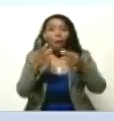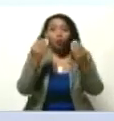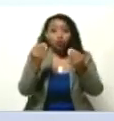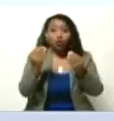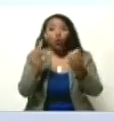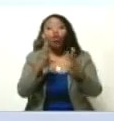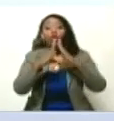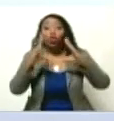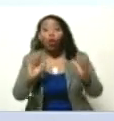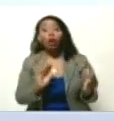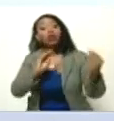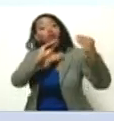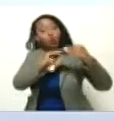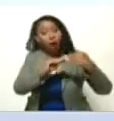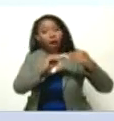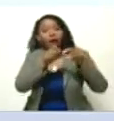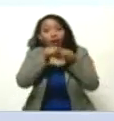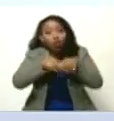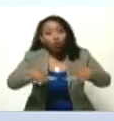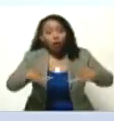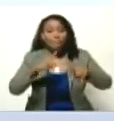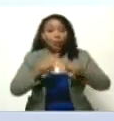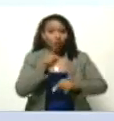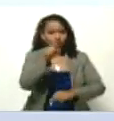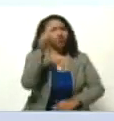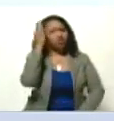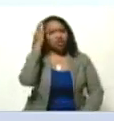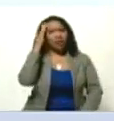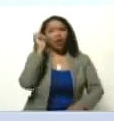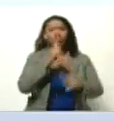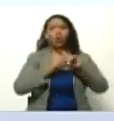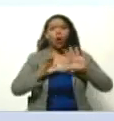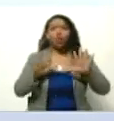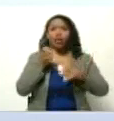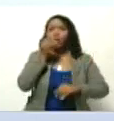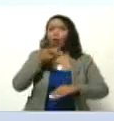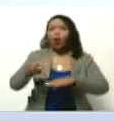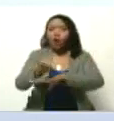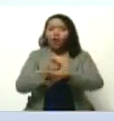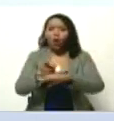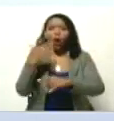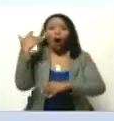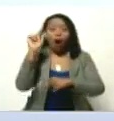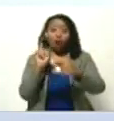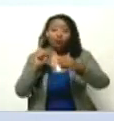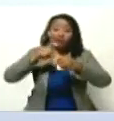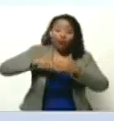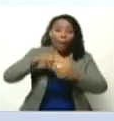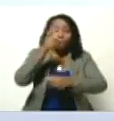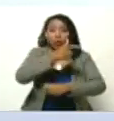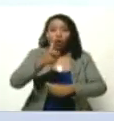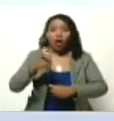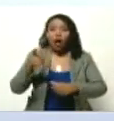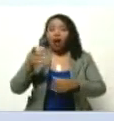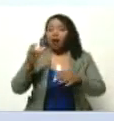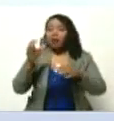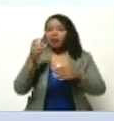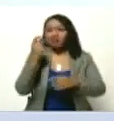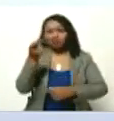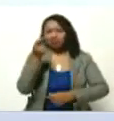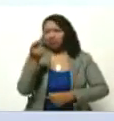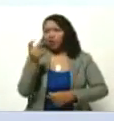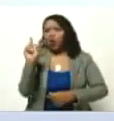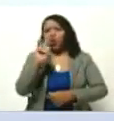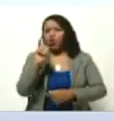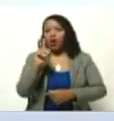coincida en estructura. Pero tú sabes que en el 1x10 de buen gobierno se han registrado personas que ni siquiera son de... No es que